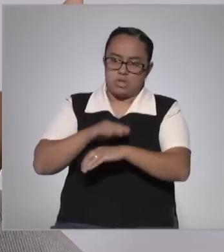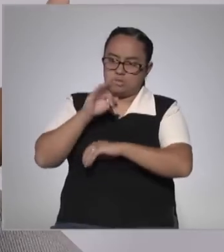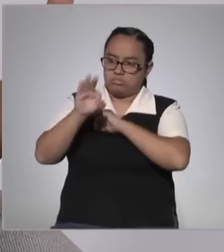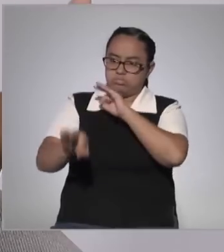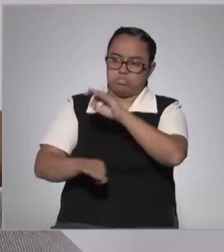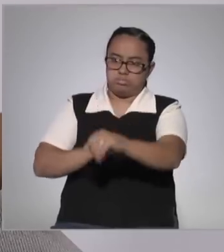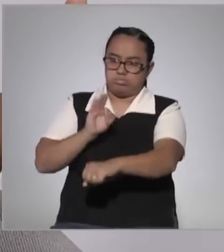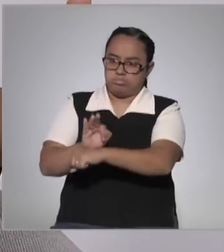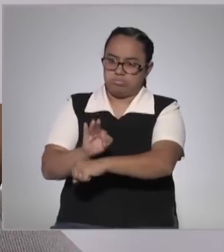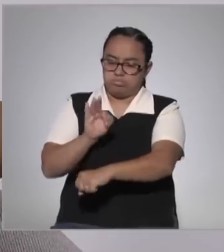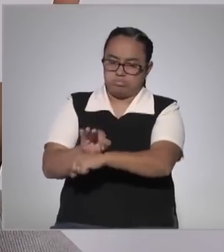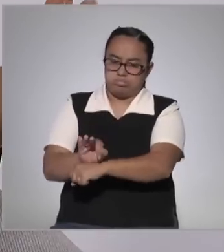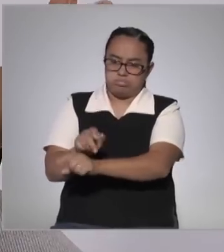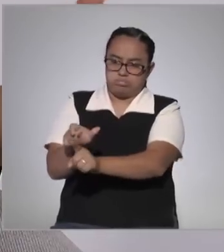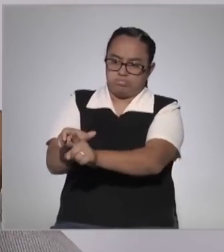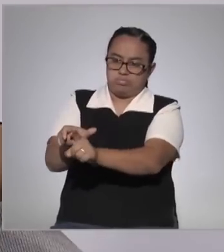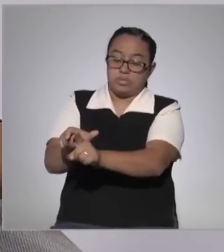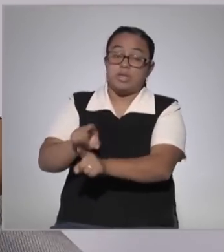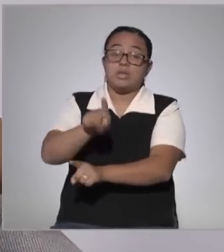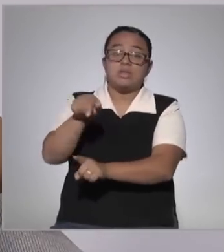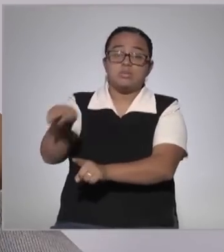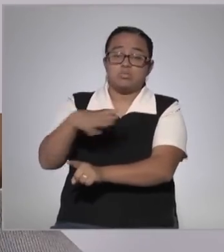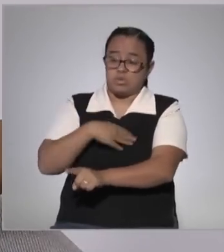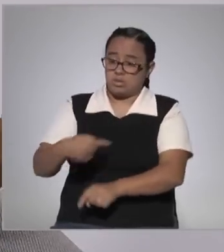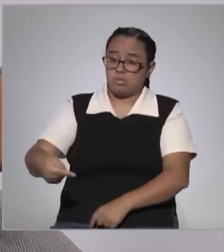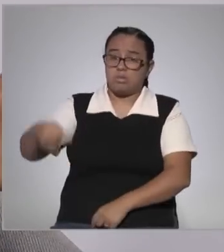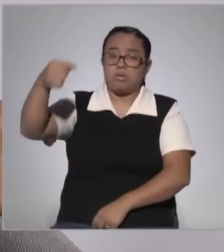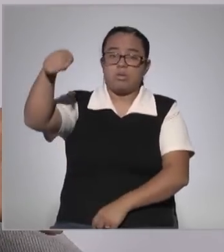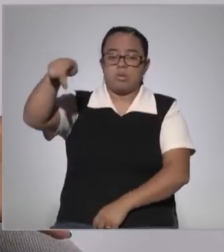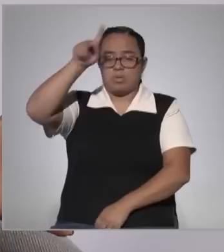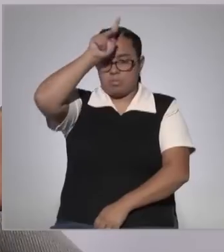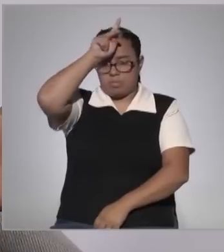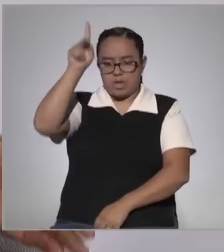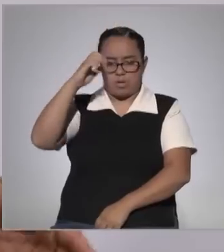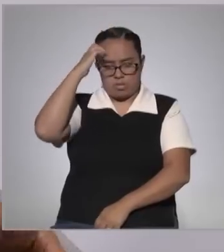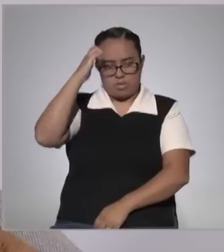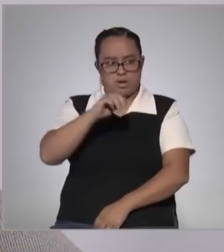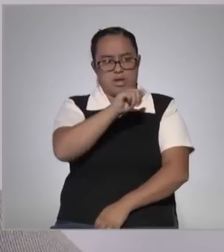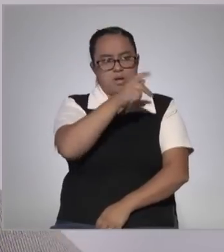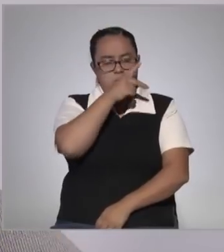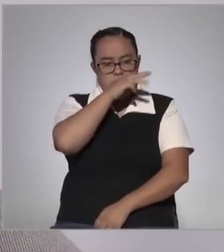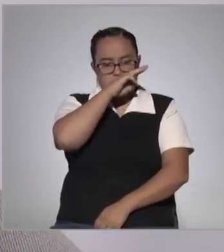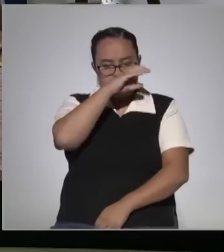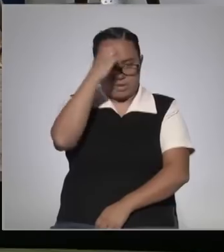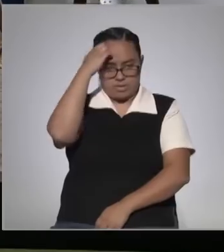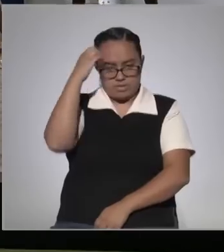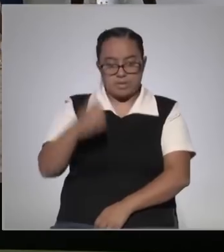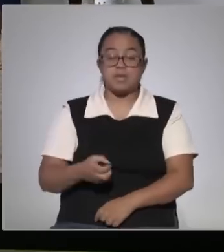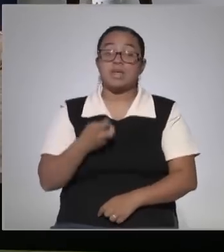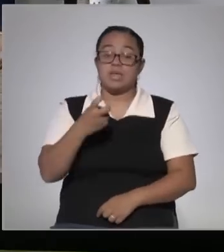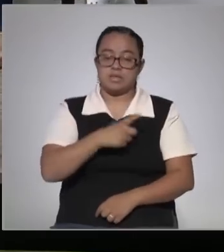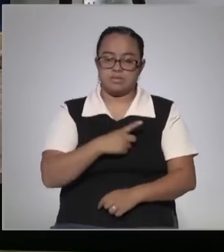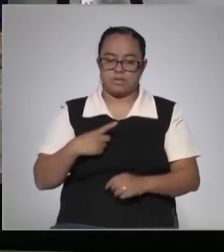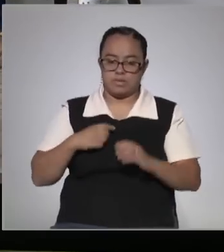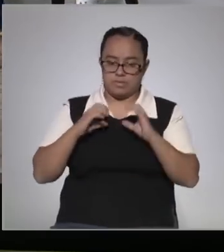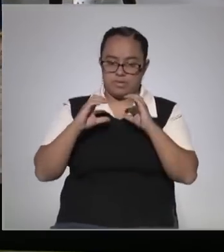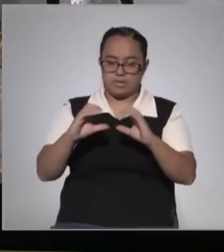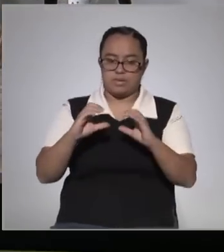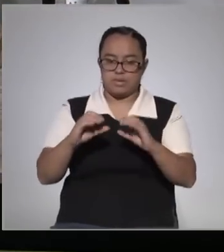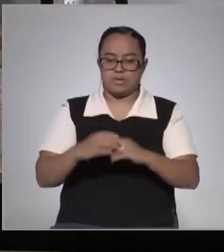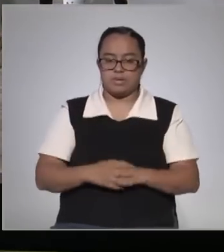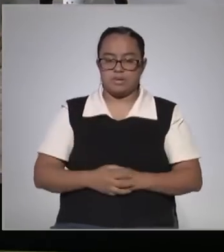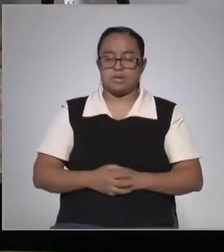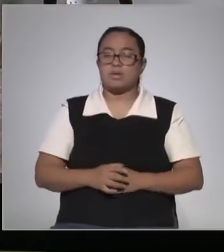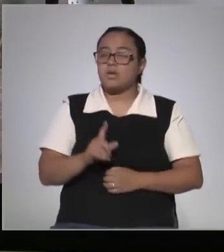esos hijos se vuelven los hijos más tiranos de los propios padres. Y ahí es donde hay que tener mucho cuidado. Mucho cuidado. Y